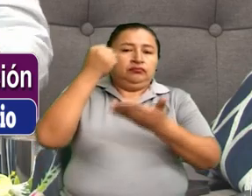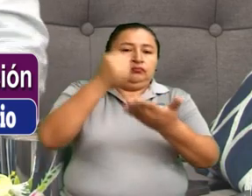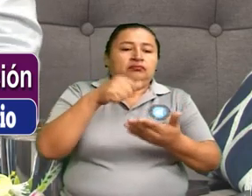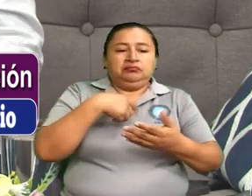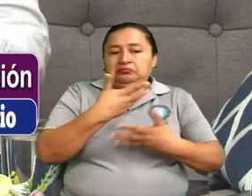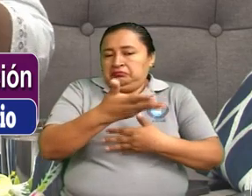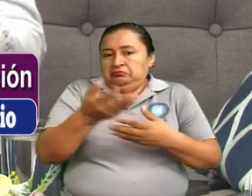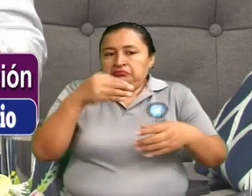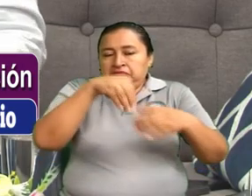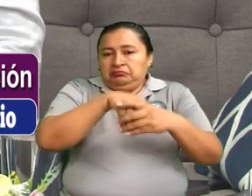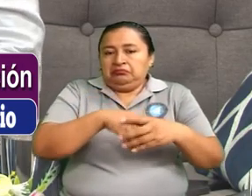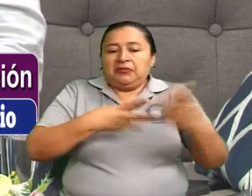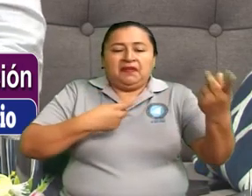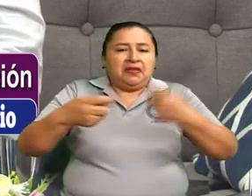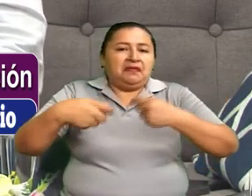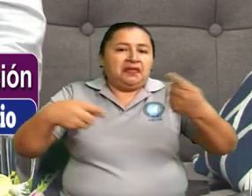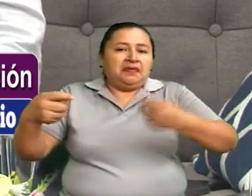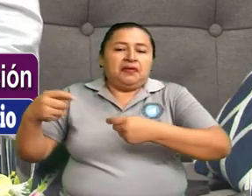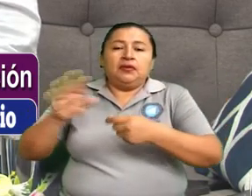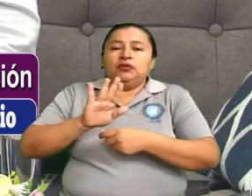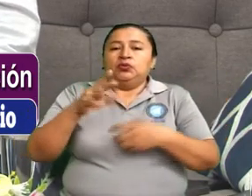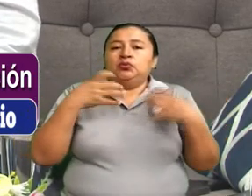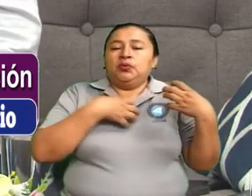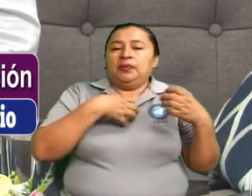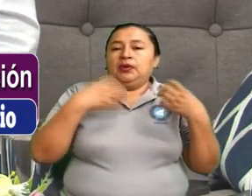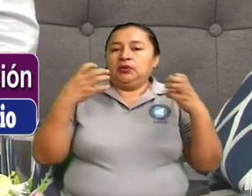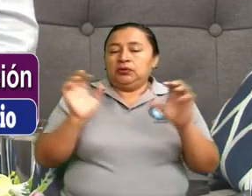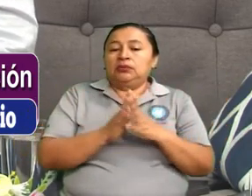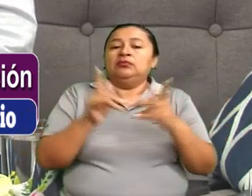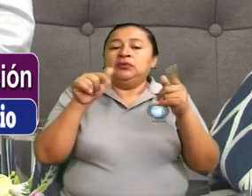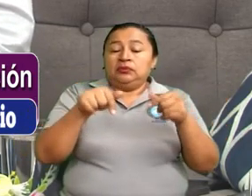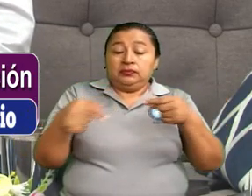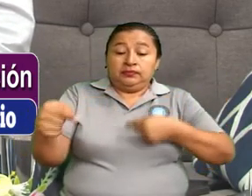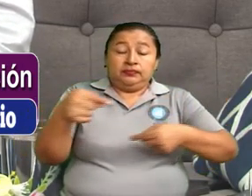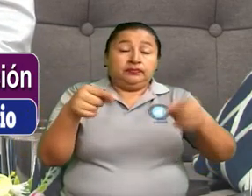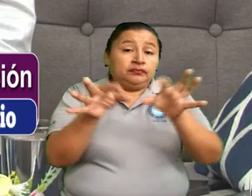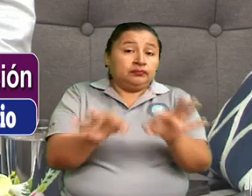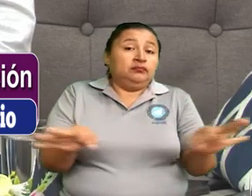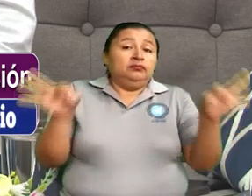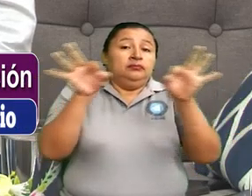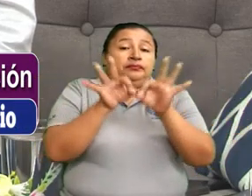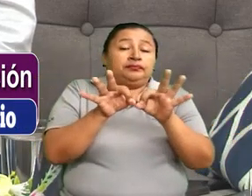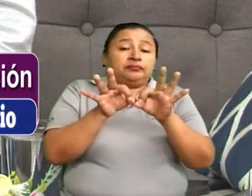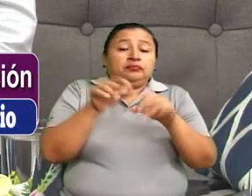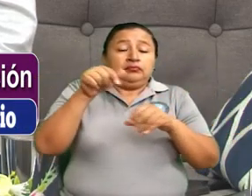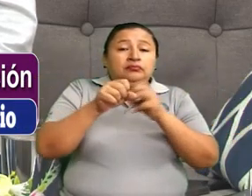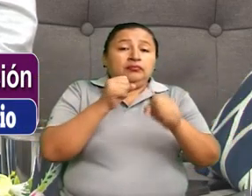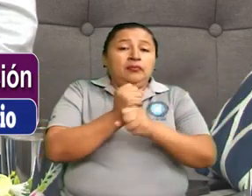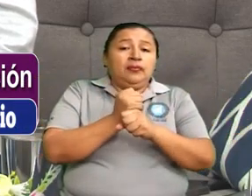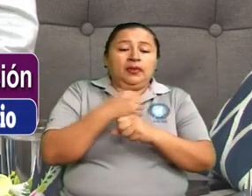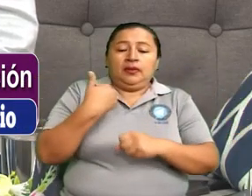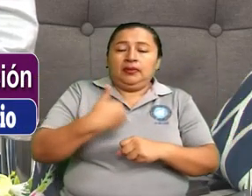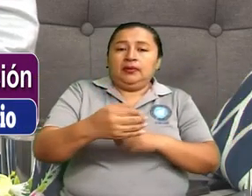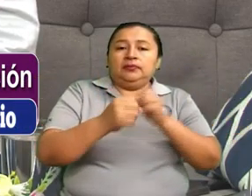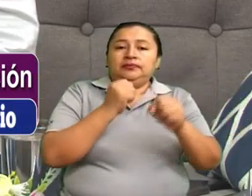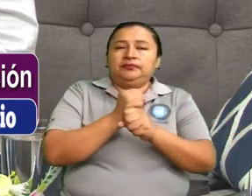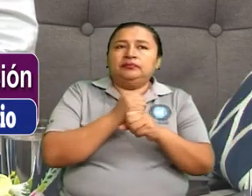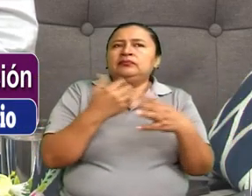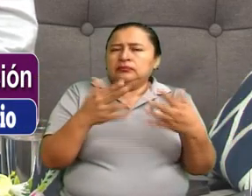mercado a la comercialización de sus productos. Entonces, esa es una estrategia muy importante. En lo que va de este año, hemos